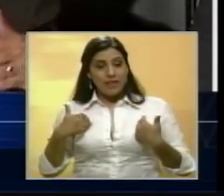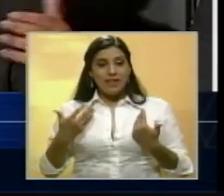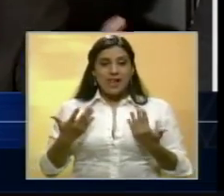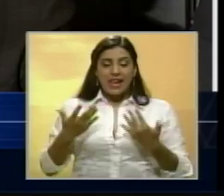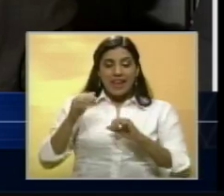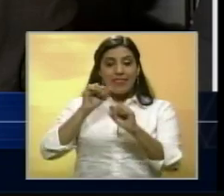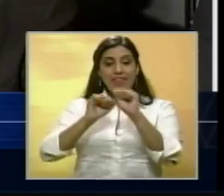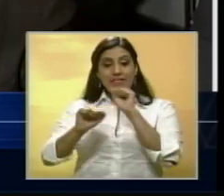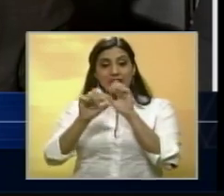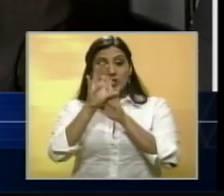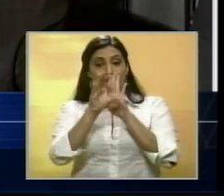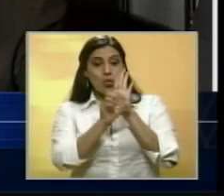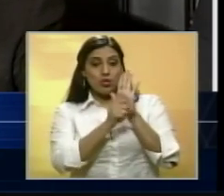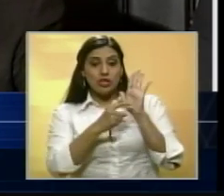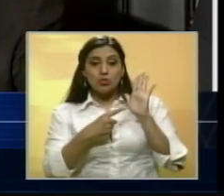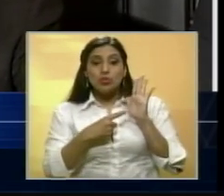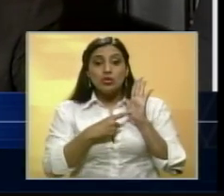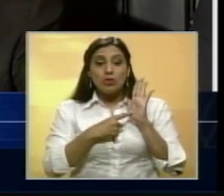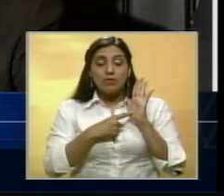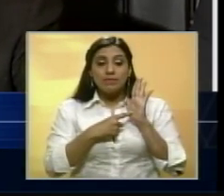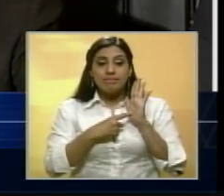entre defender la Constitución